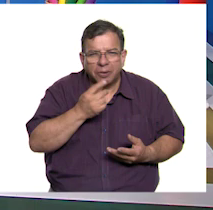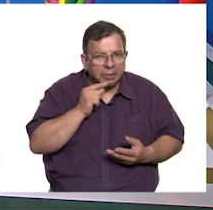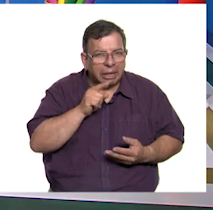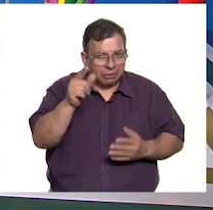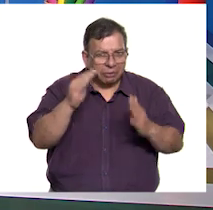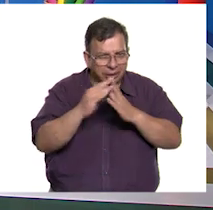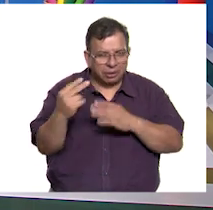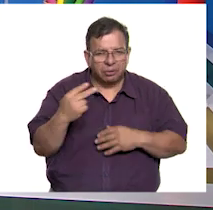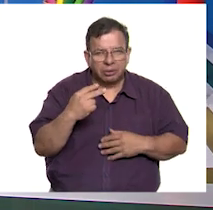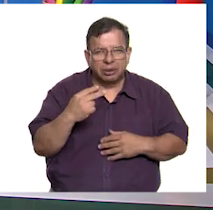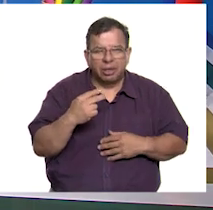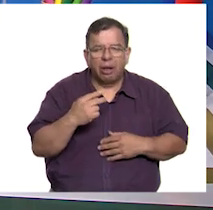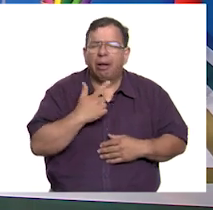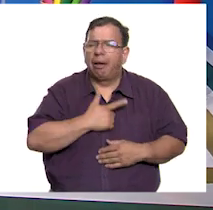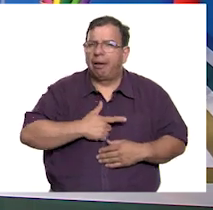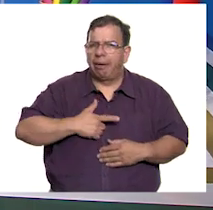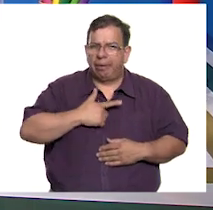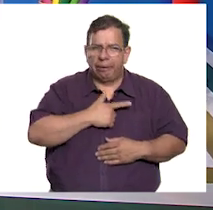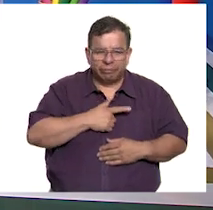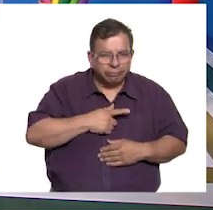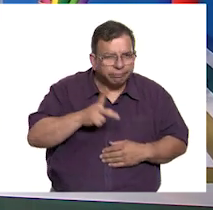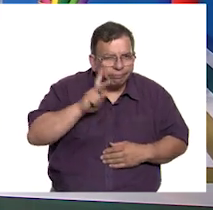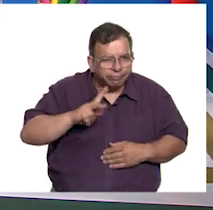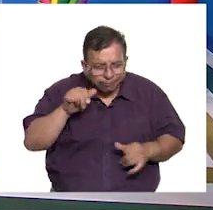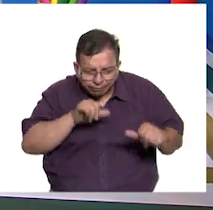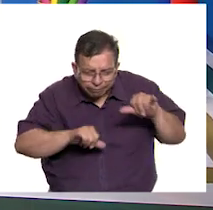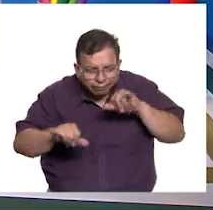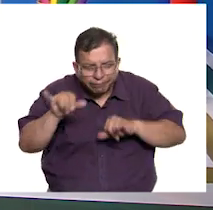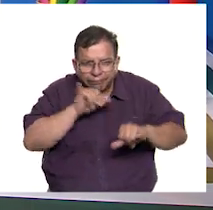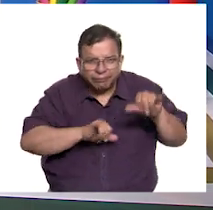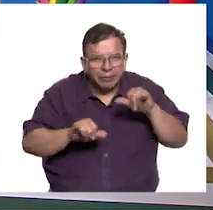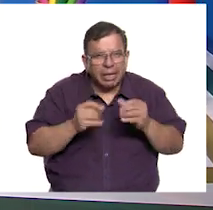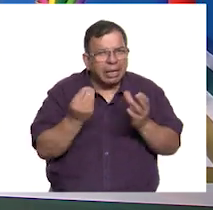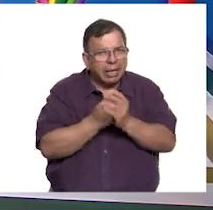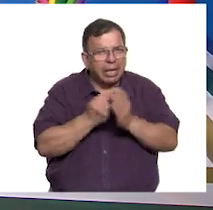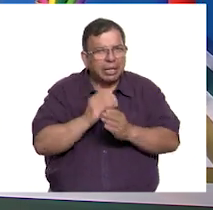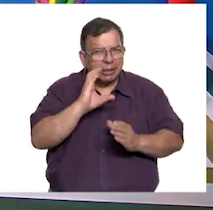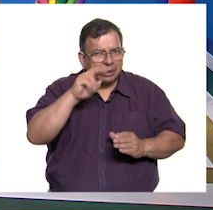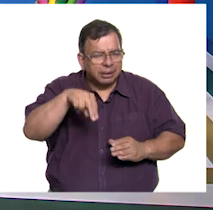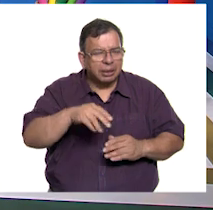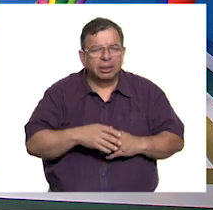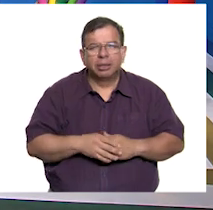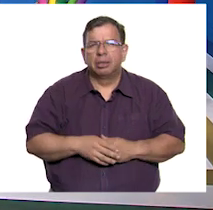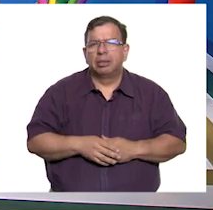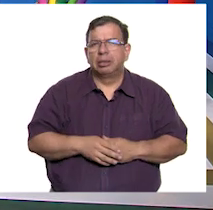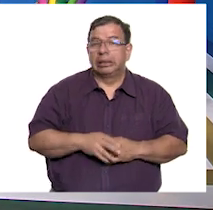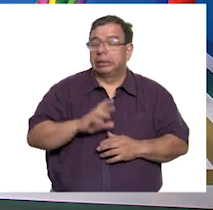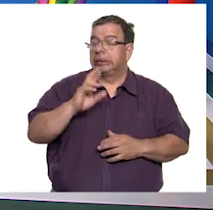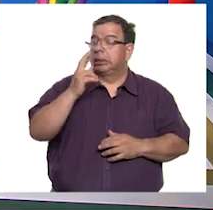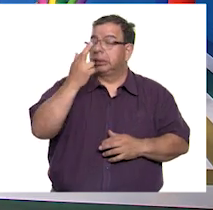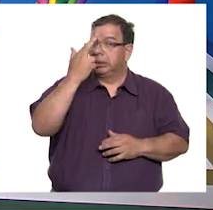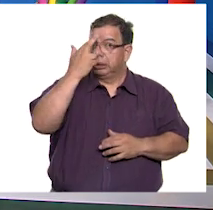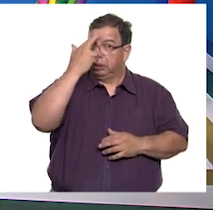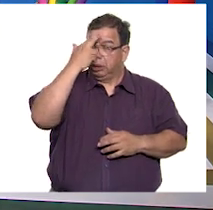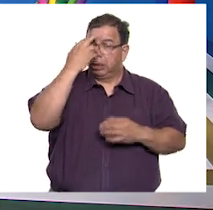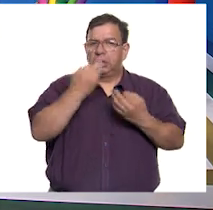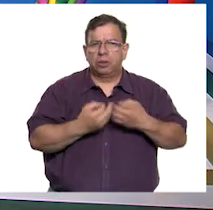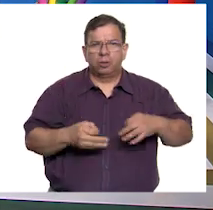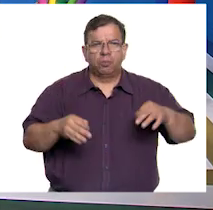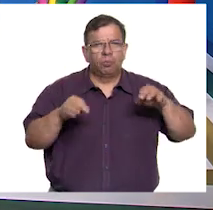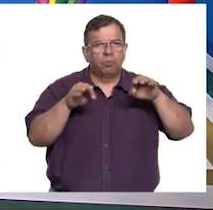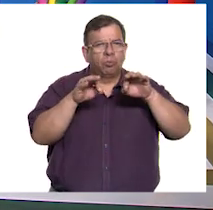sus casas, les esté gustando hacer experimentos en la clase de Ciencias Naturales. Pero recuerden que es muy